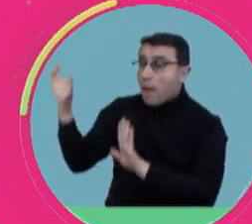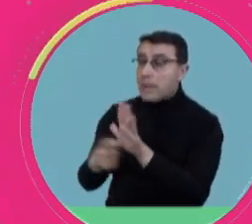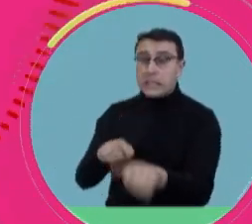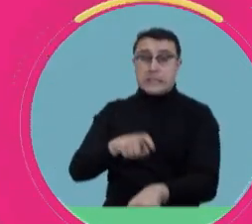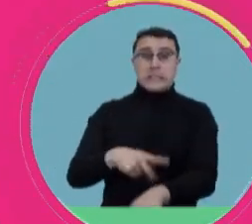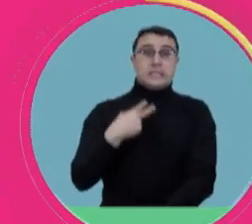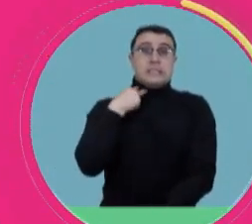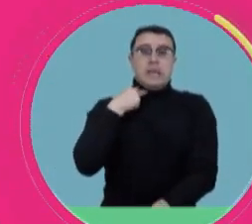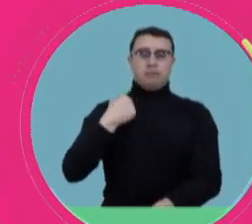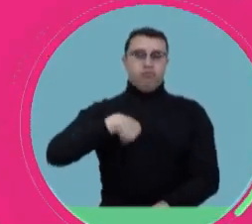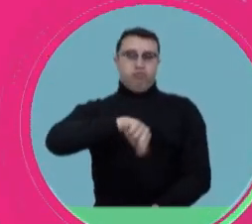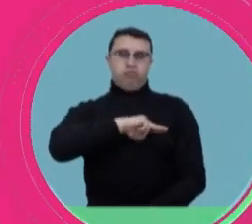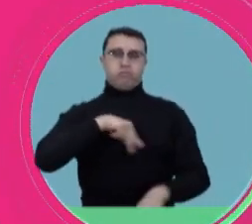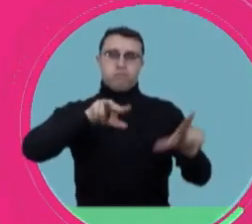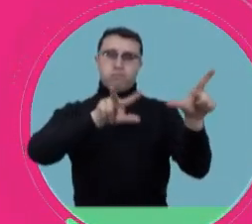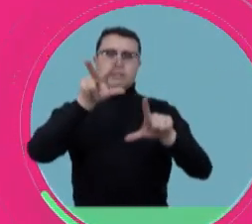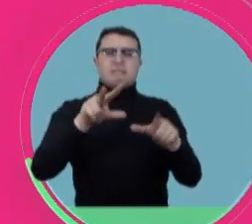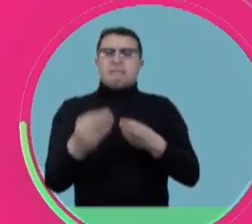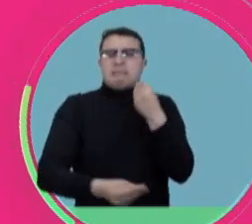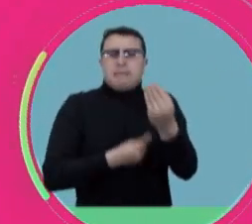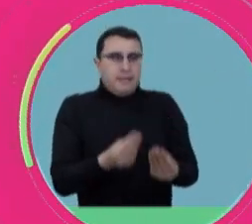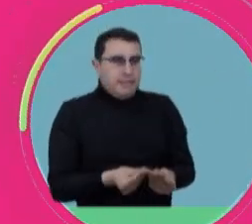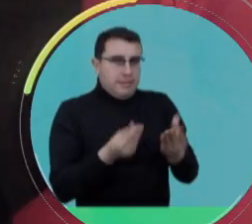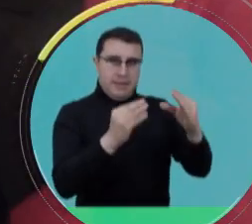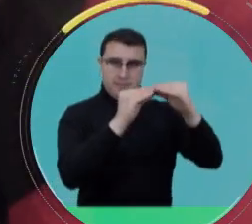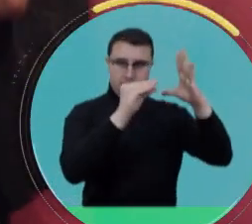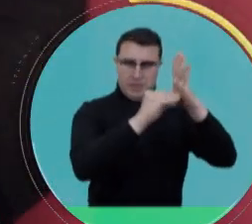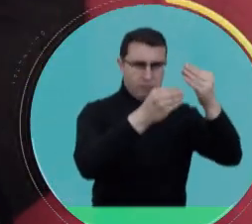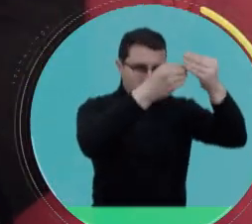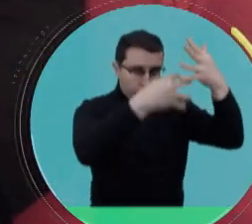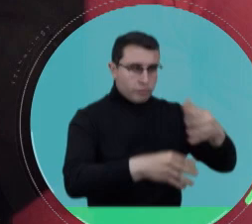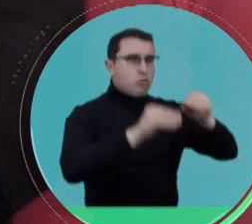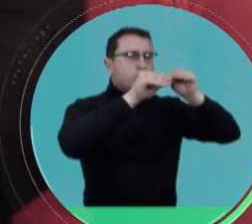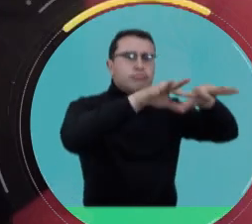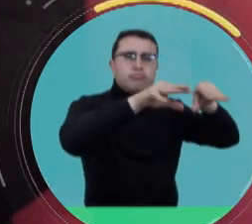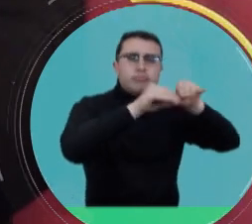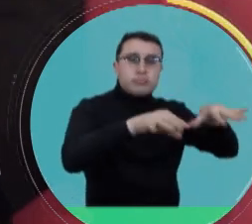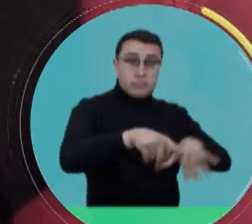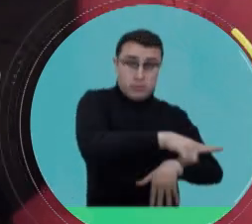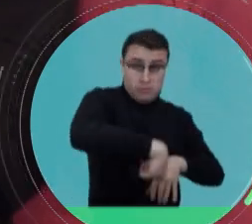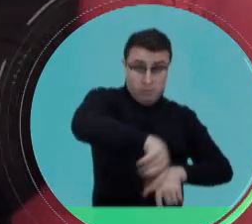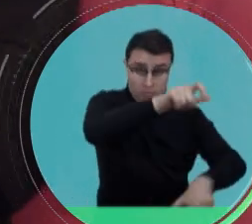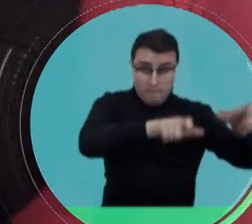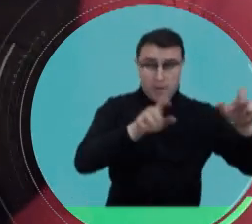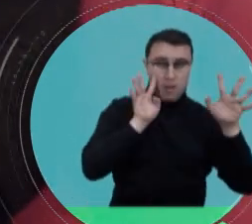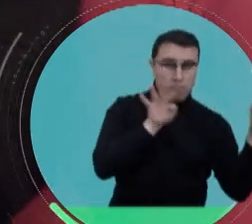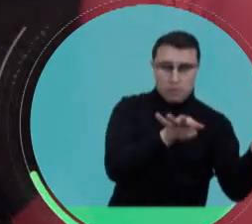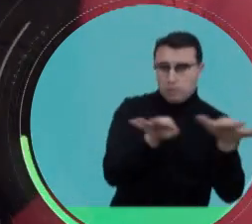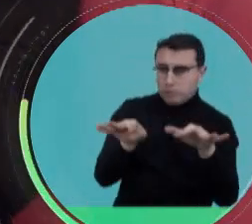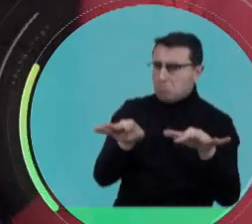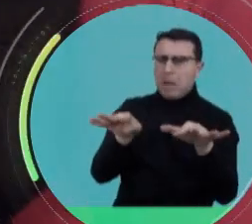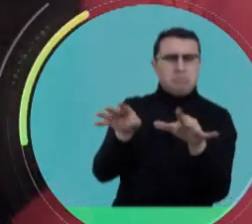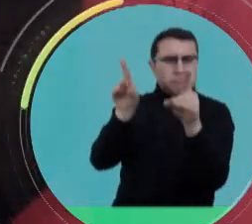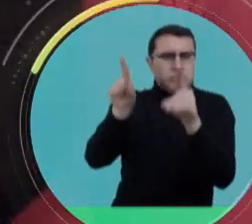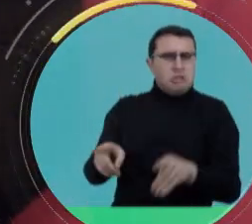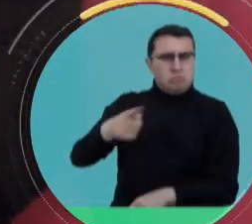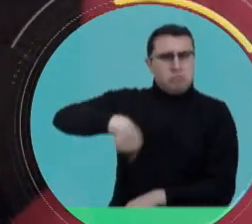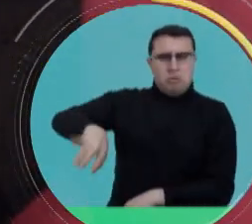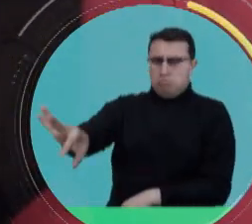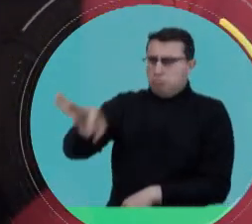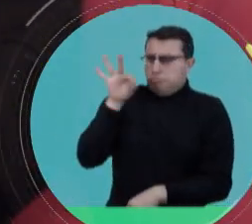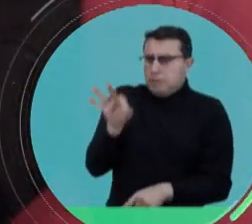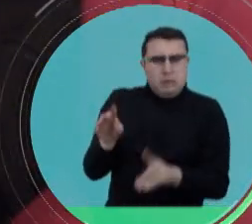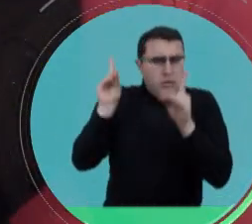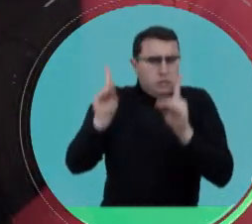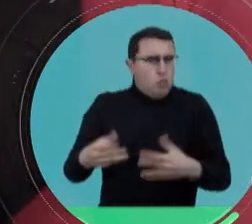nuestros capítulos completos entonces lo que hacemos como como tal es llevar nuestros contenidos a a las diferentes plataformas para que las personas como tal eh